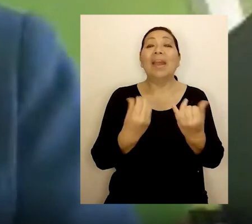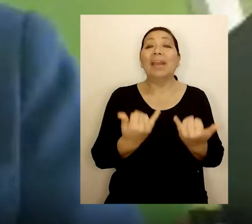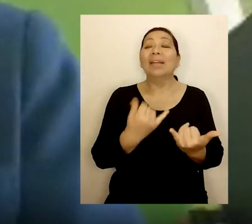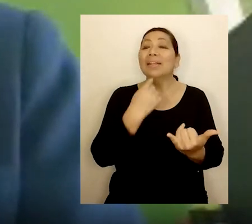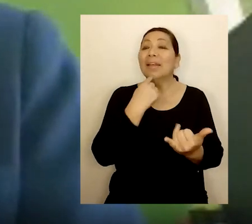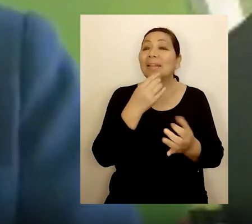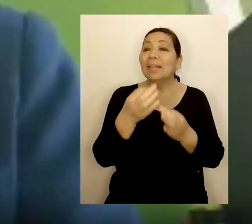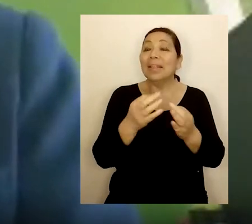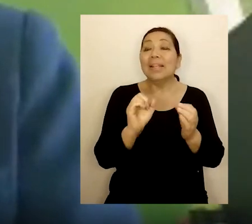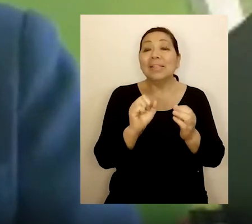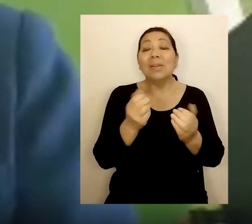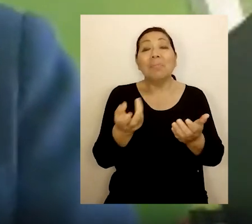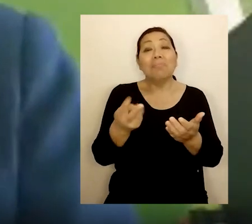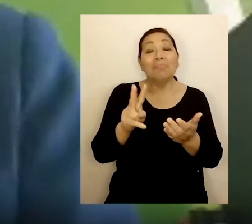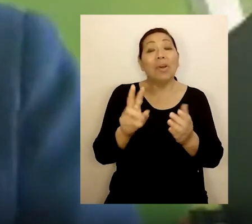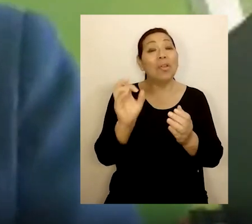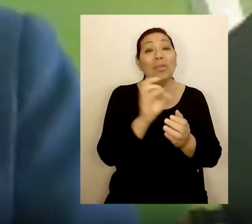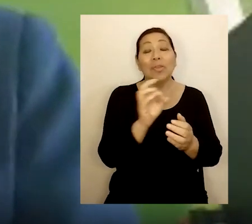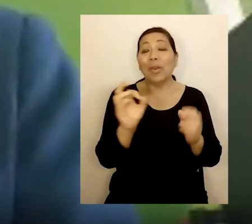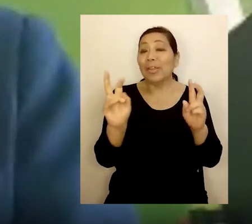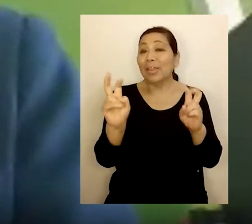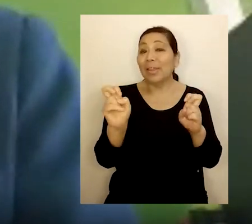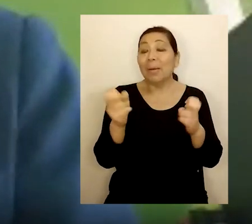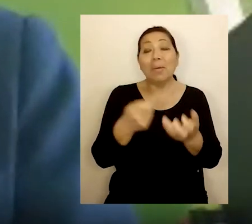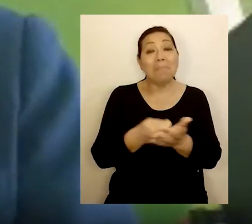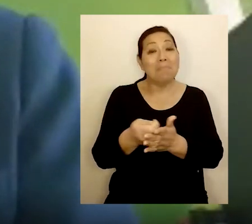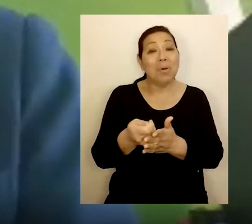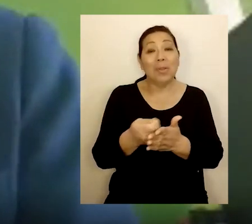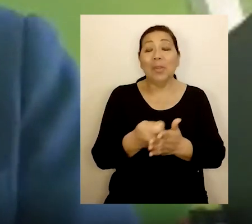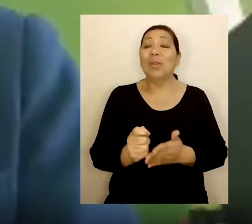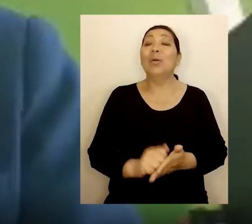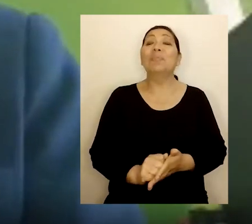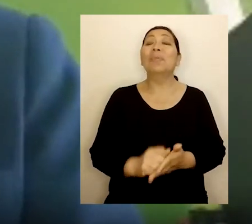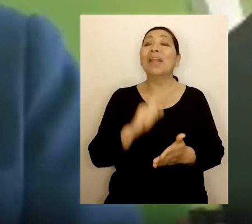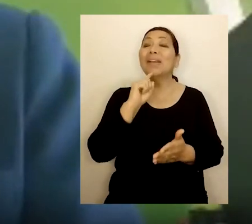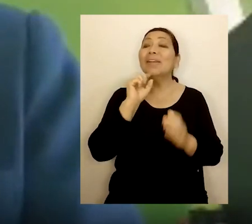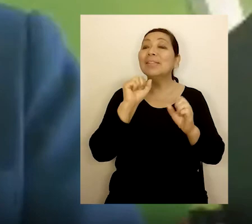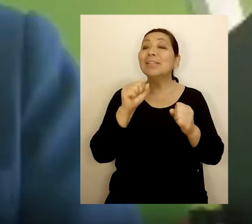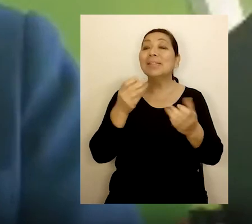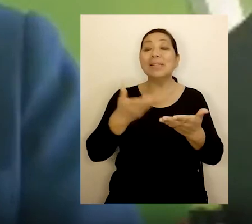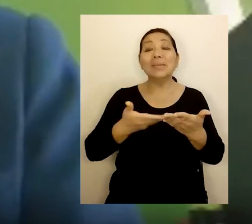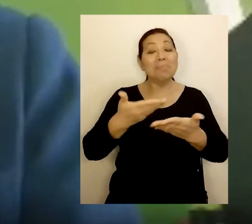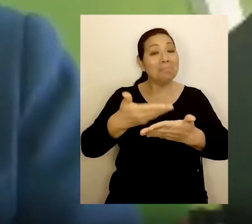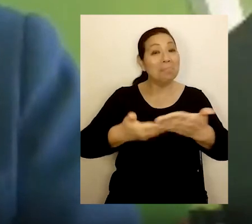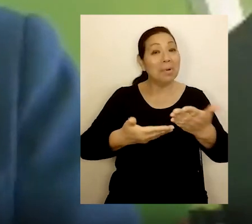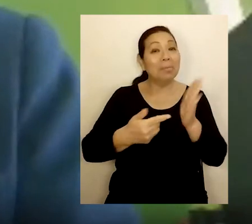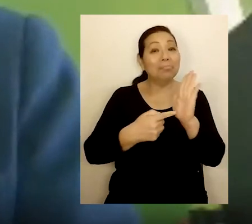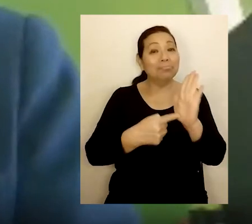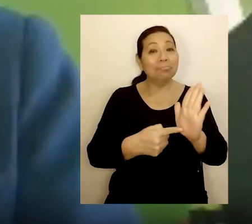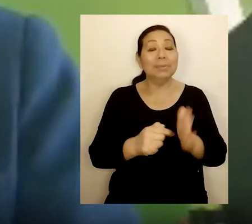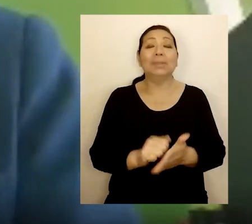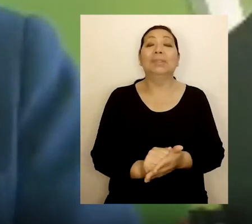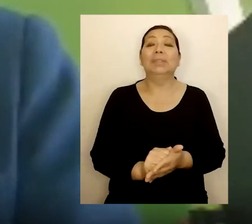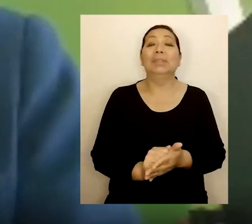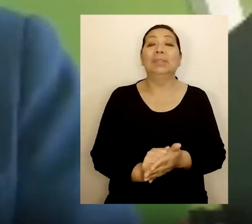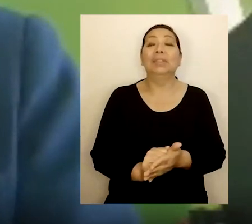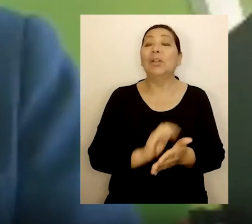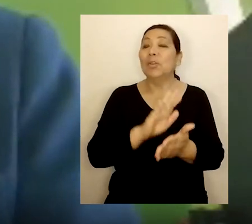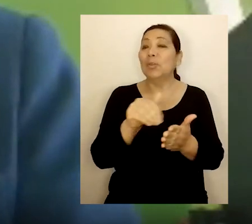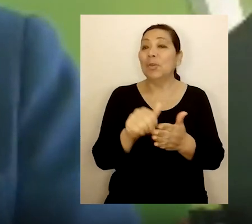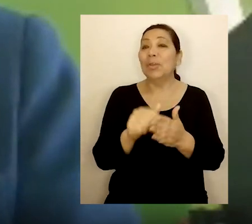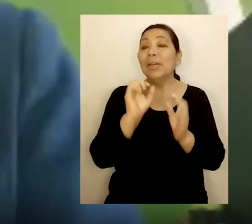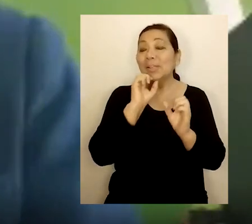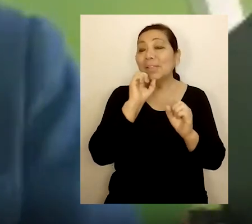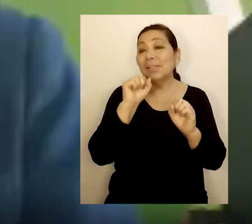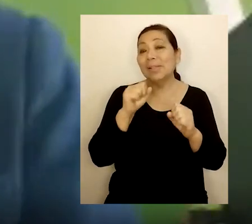lo que se determina si ha habido un exceso o no en el tema de los montos declarados, bueno, se sirve de los documentos aparejados en el proceso. Y eso